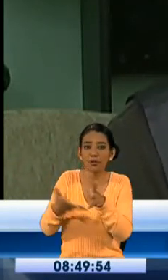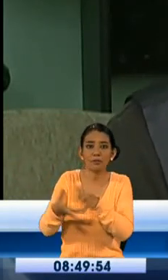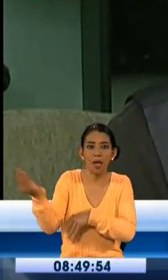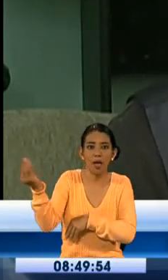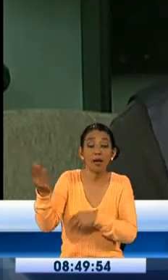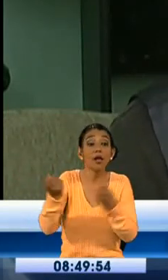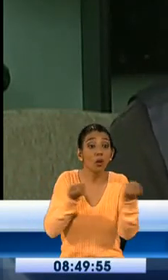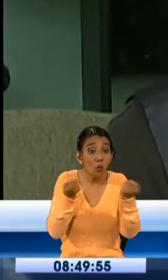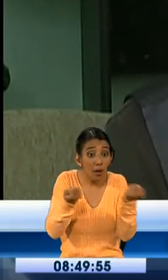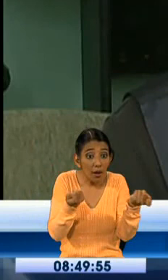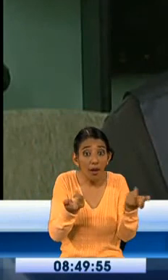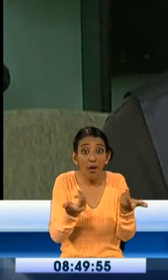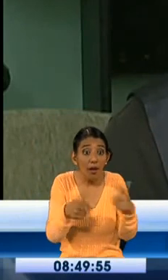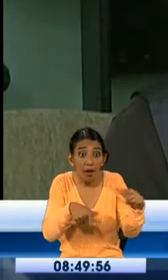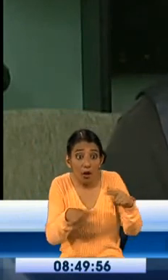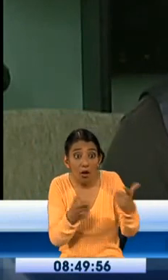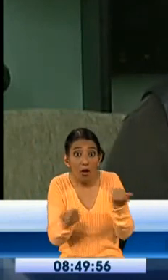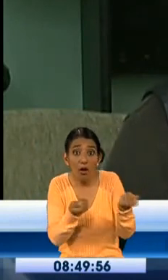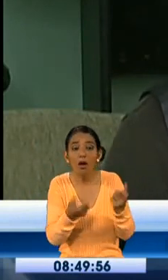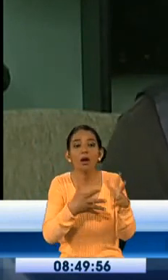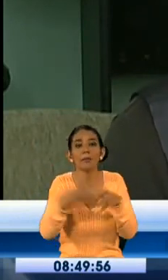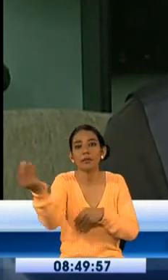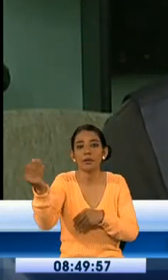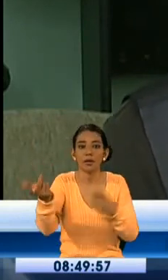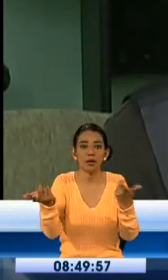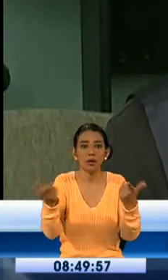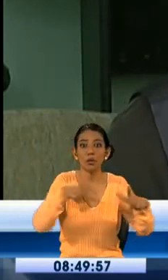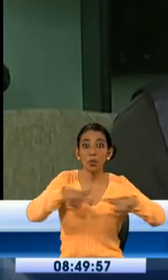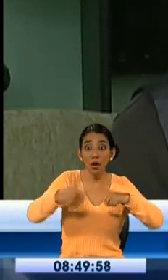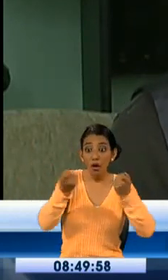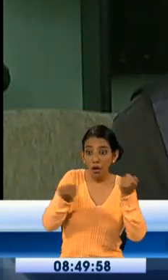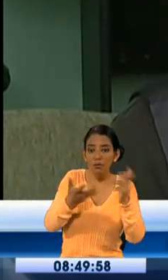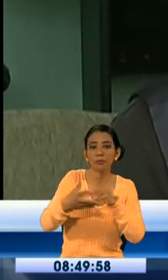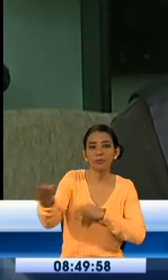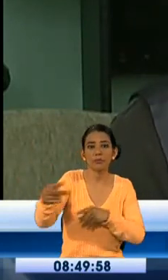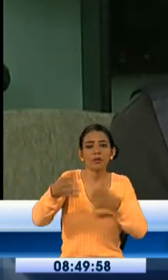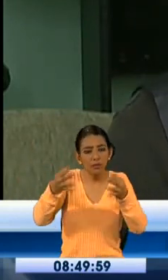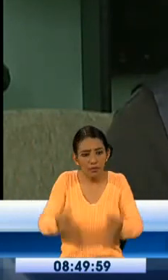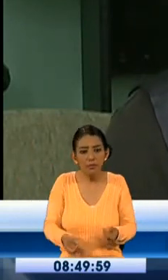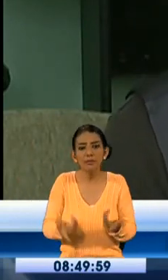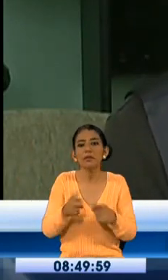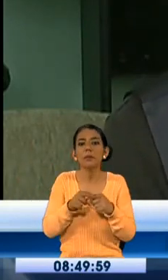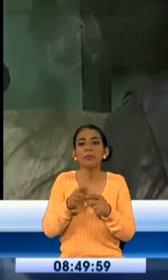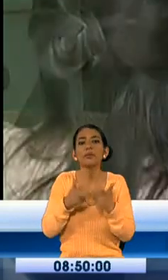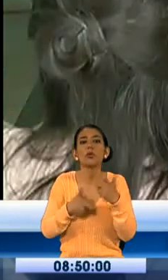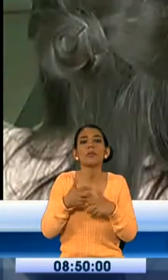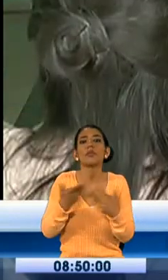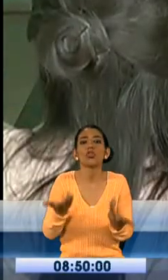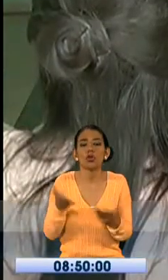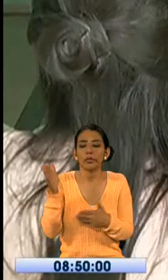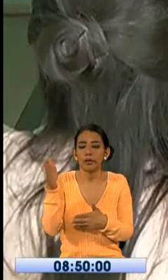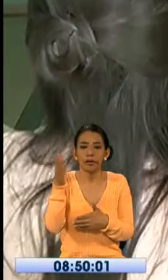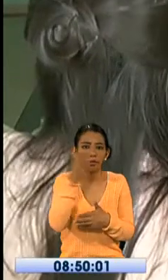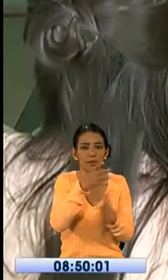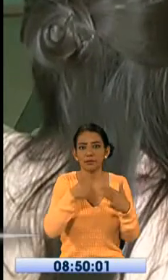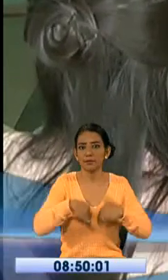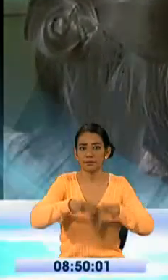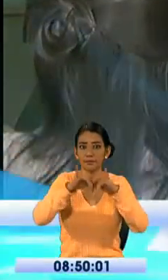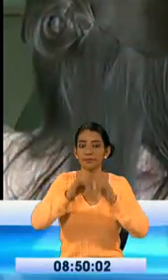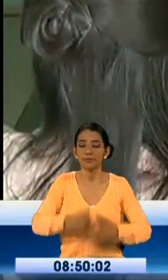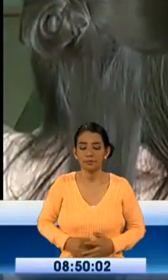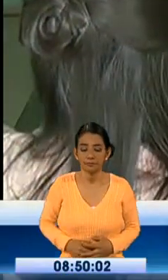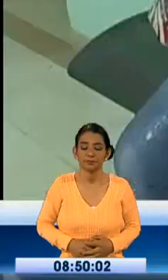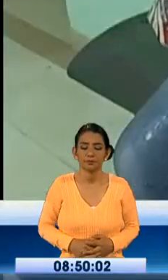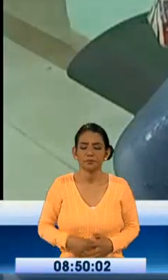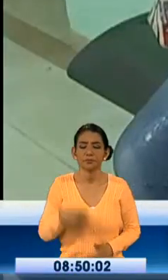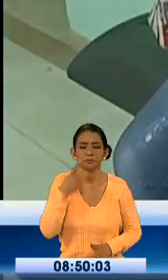tiene que ser flexible y poder también nosotros movernos de acuerdo a la problemática necesaria. Esta medida, que busca